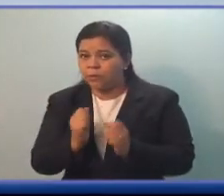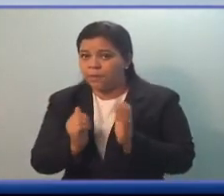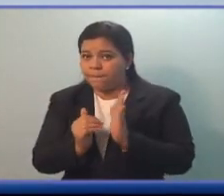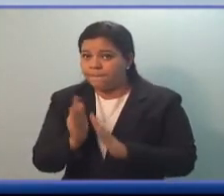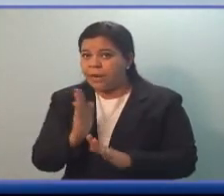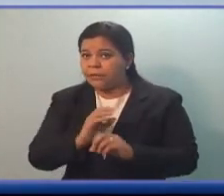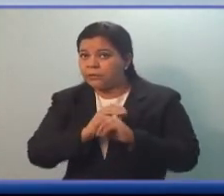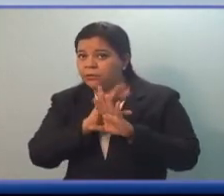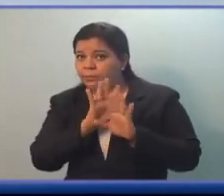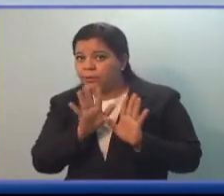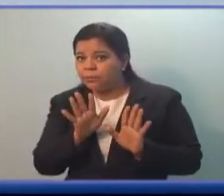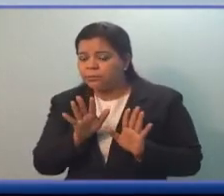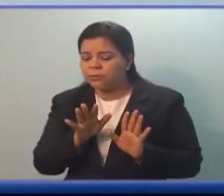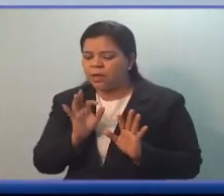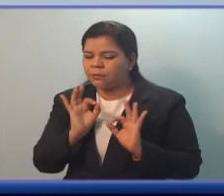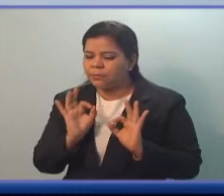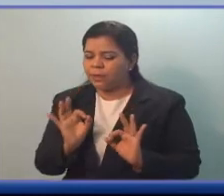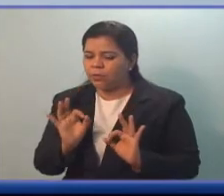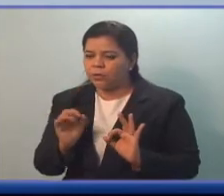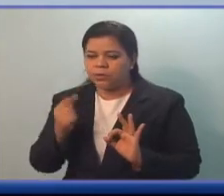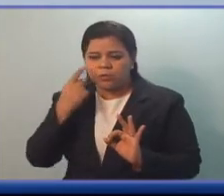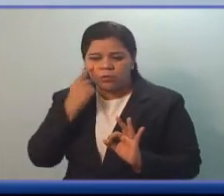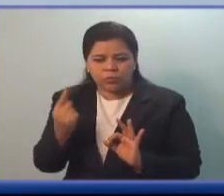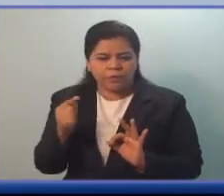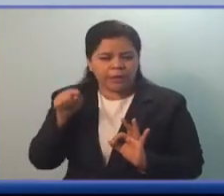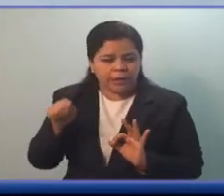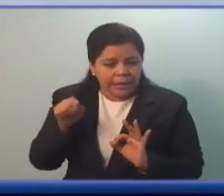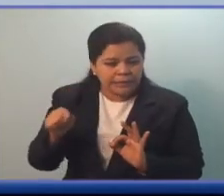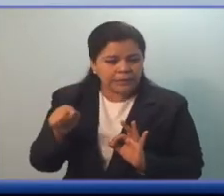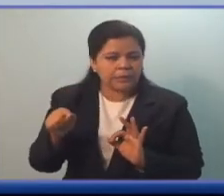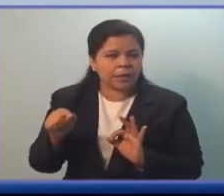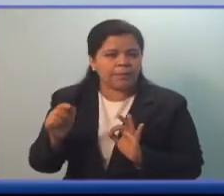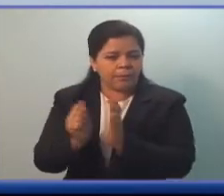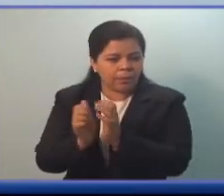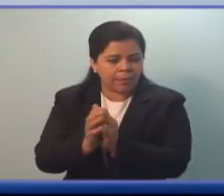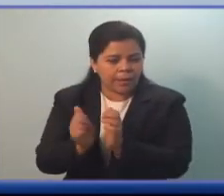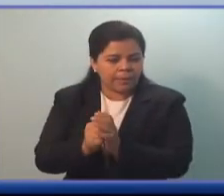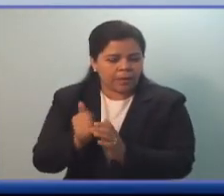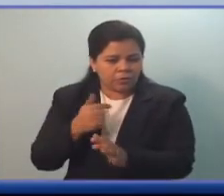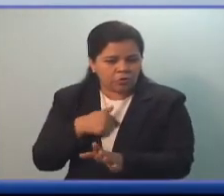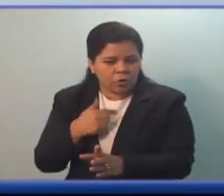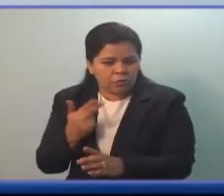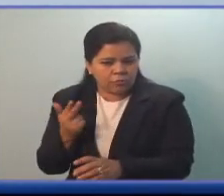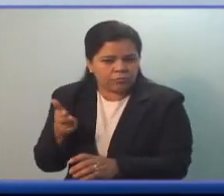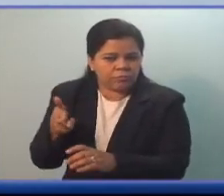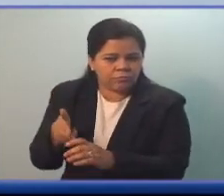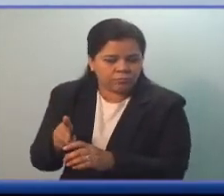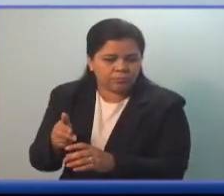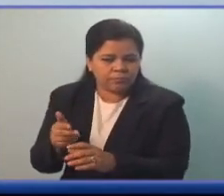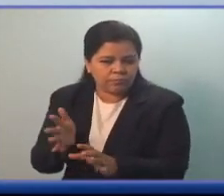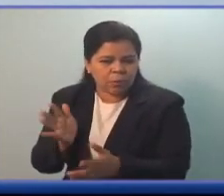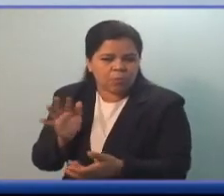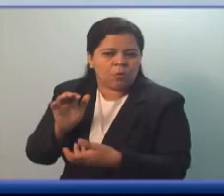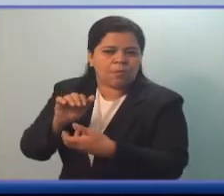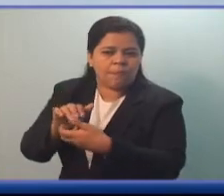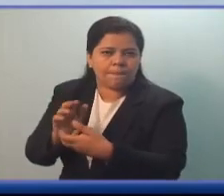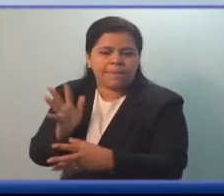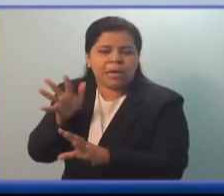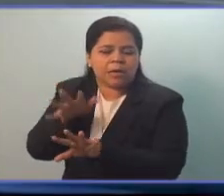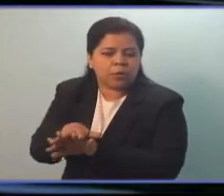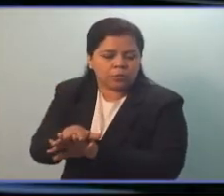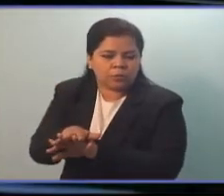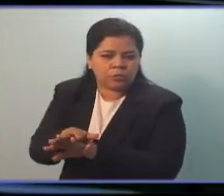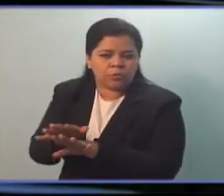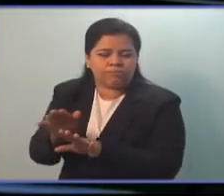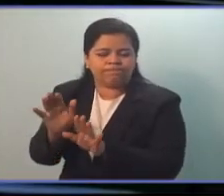transparencia, lo mejor es apartarse y llamar en este caso al suplente que le correspondería.